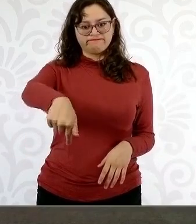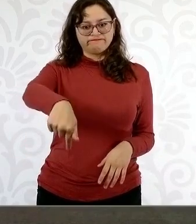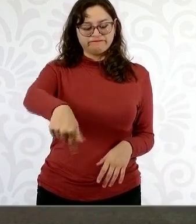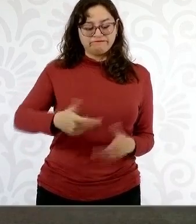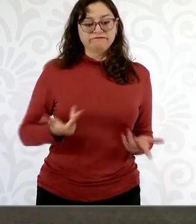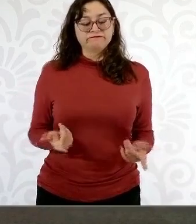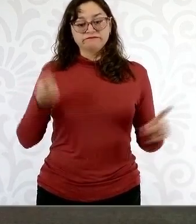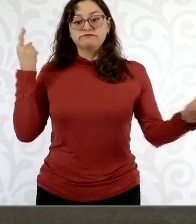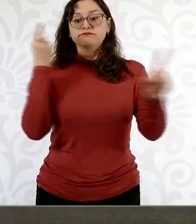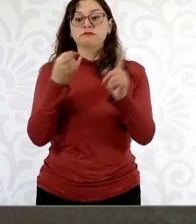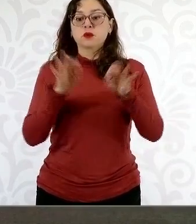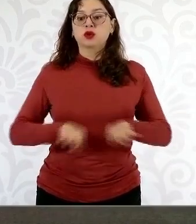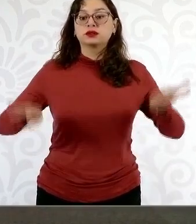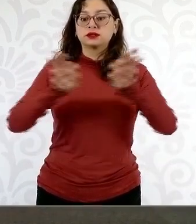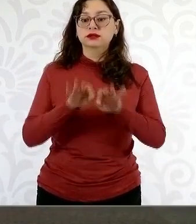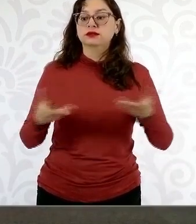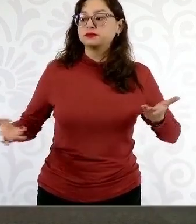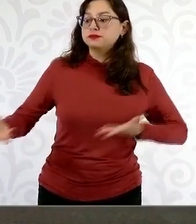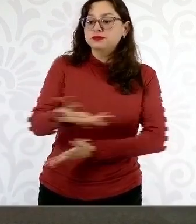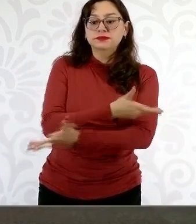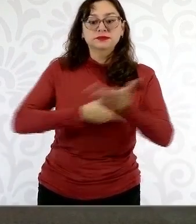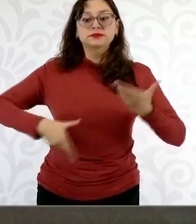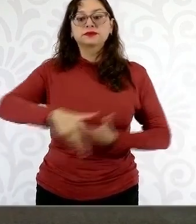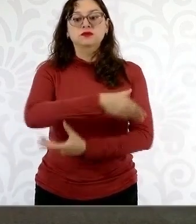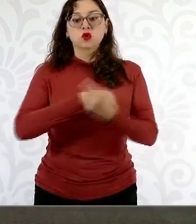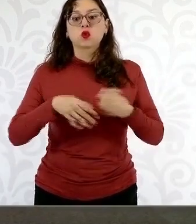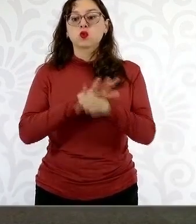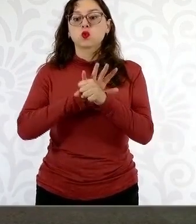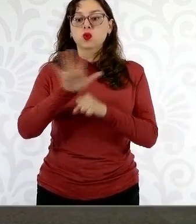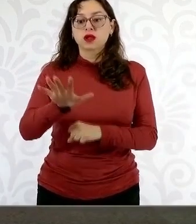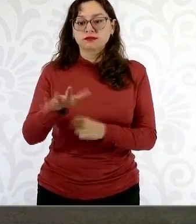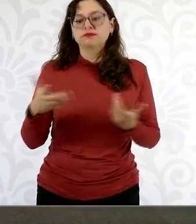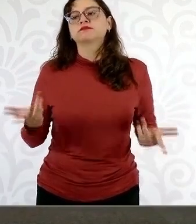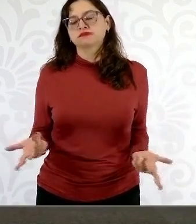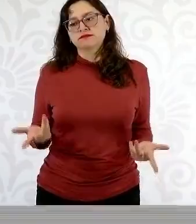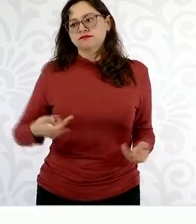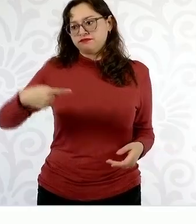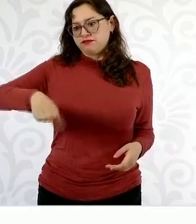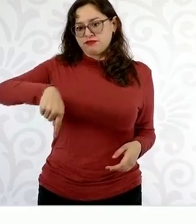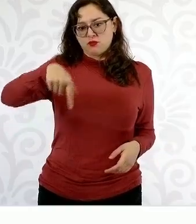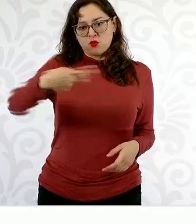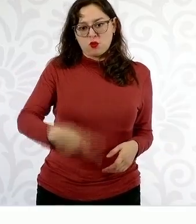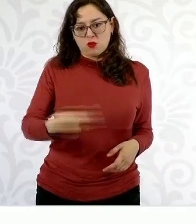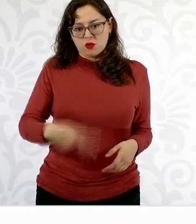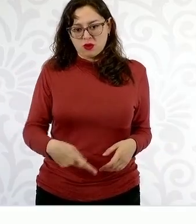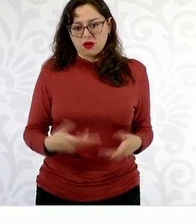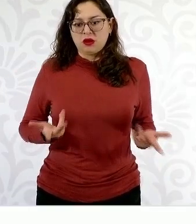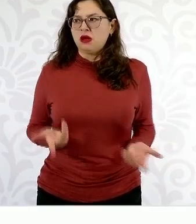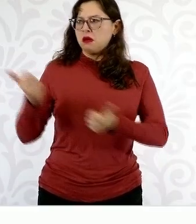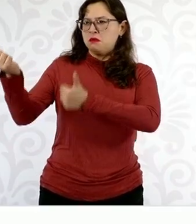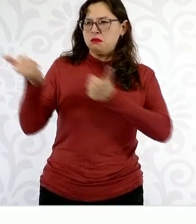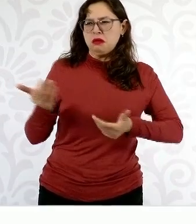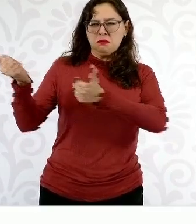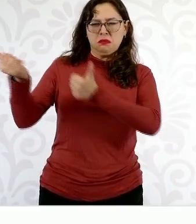estratégico de la prosperidad compartida es aumentar el contenido nacional de todo lo que consumimos. Entre más contenido